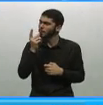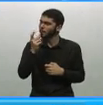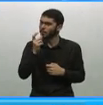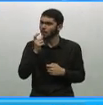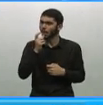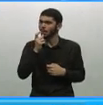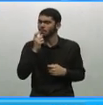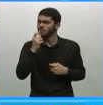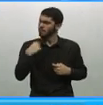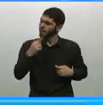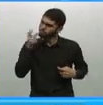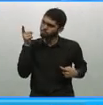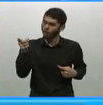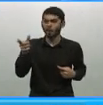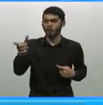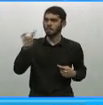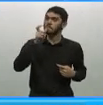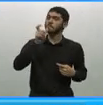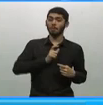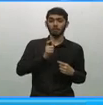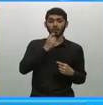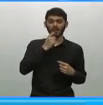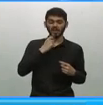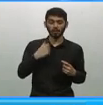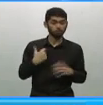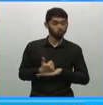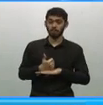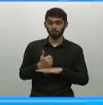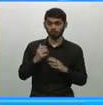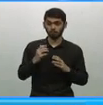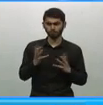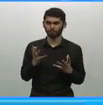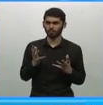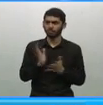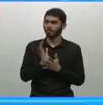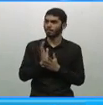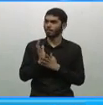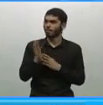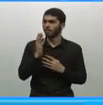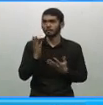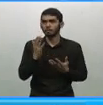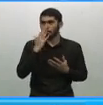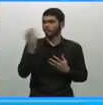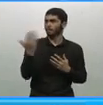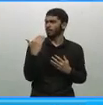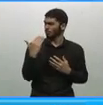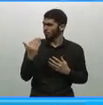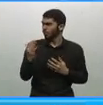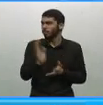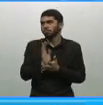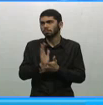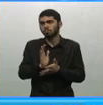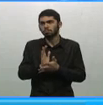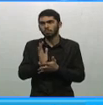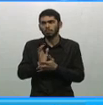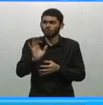ha hecho algún chiste alguna gracia y donde ahí por ahí te colocó nuevamente dentro del partido porque sé que hay montón de esas historias de diálogos que hay